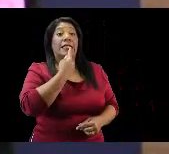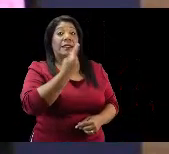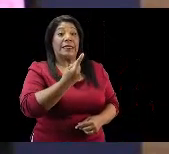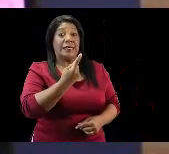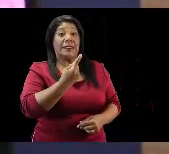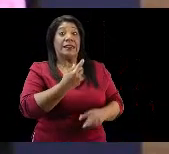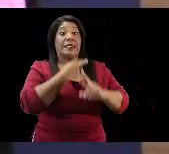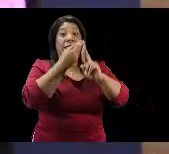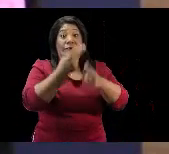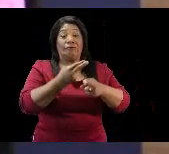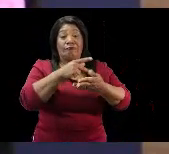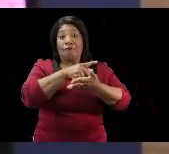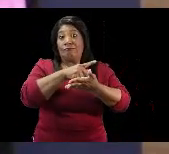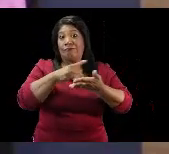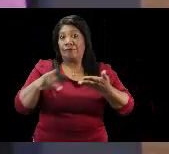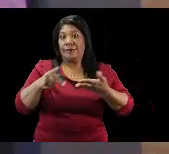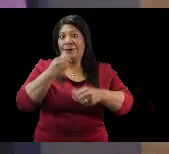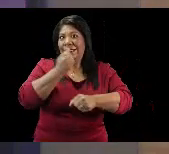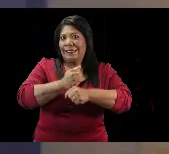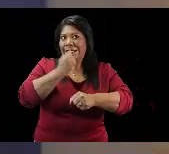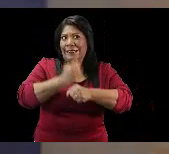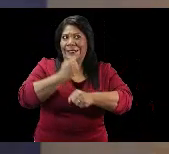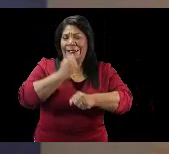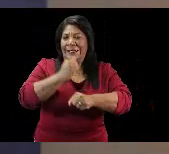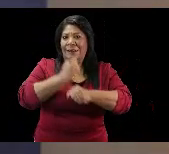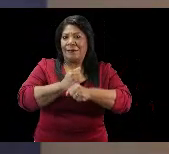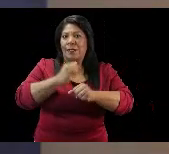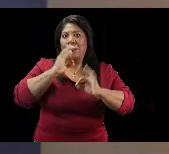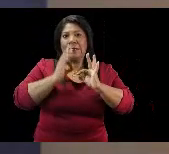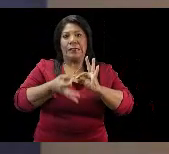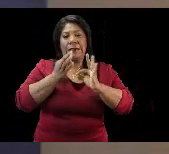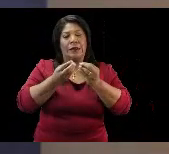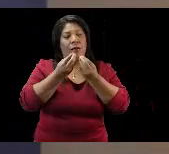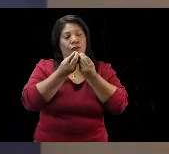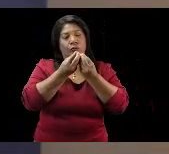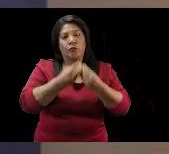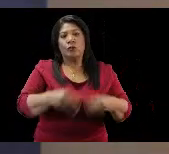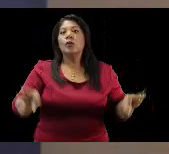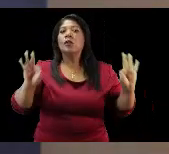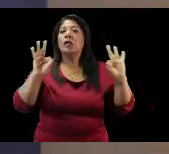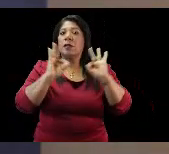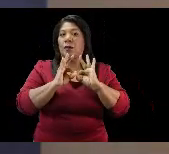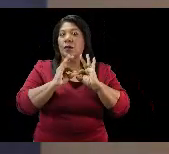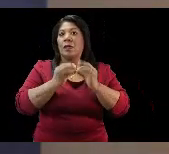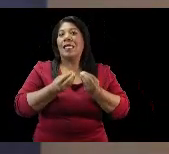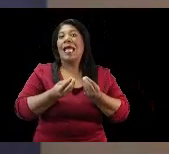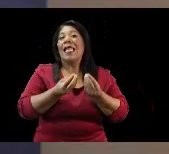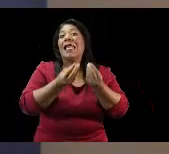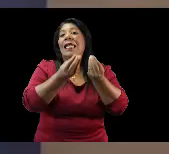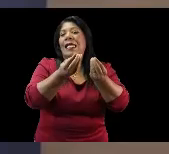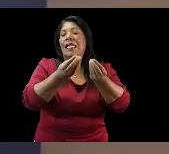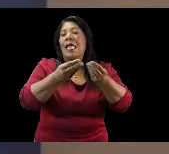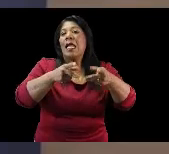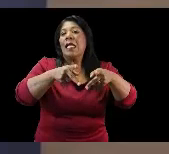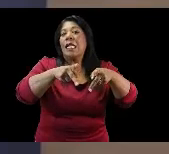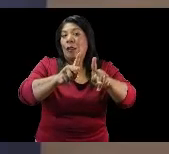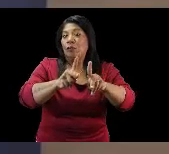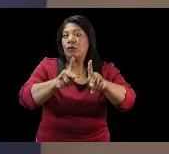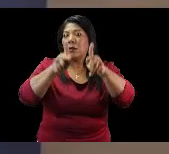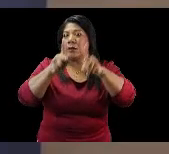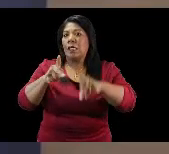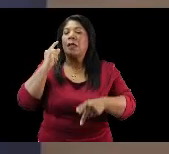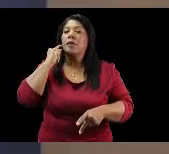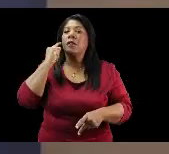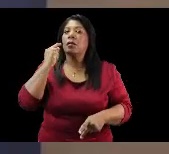una profesión y la interpretación, el trabajo en sí es tan importante porque permite que las personas